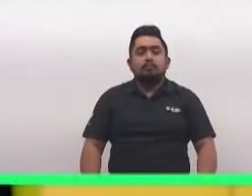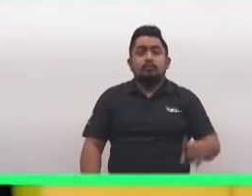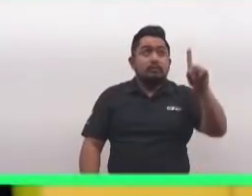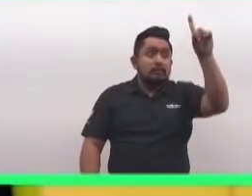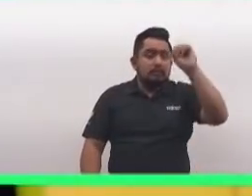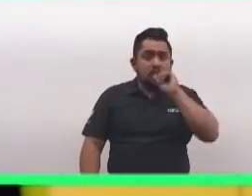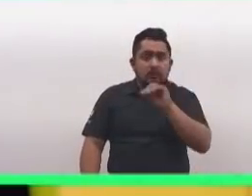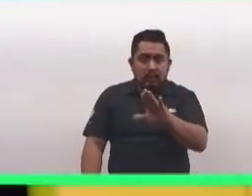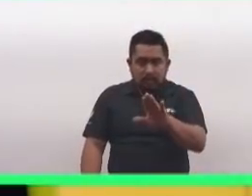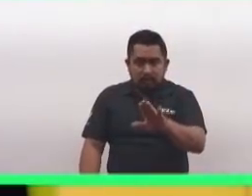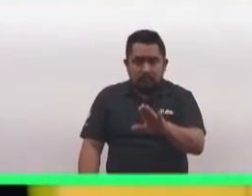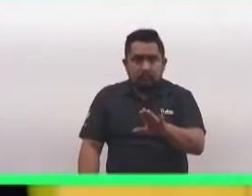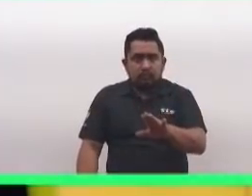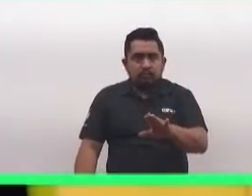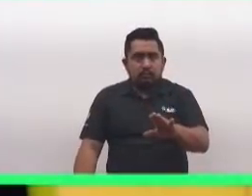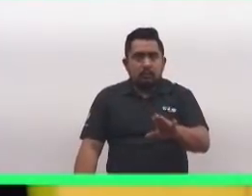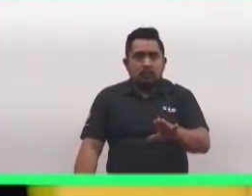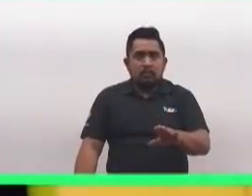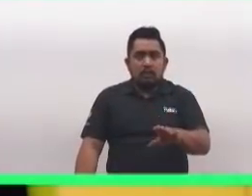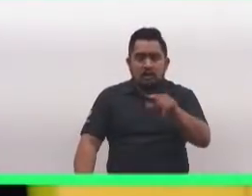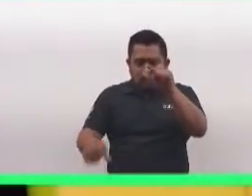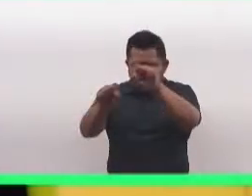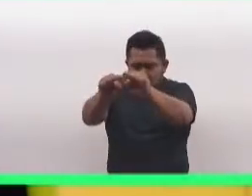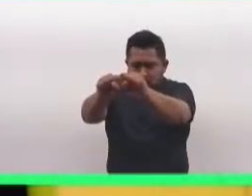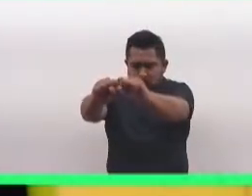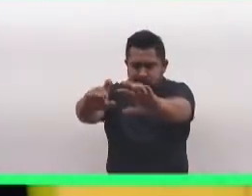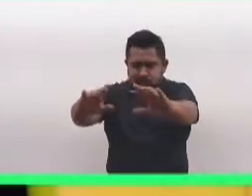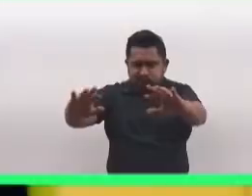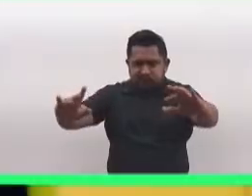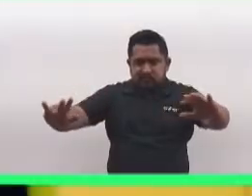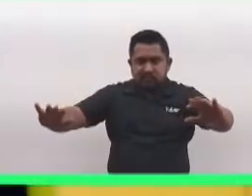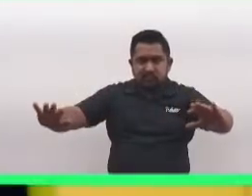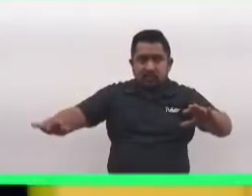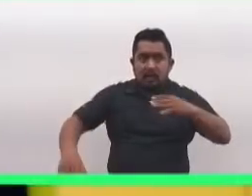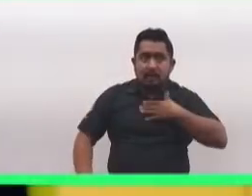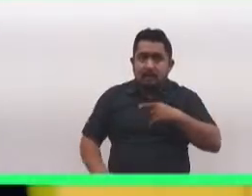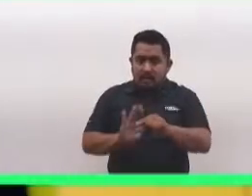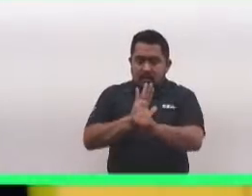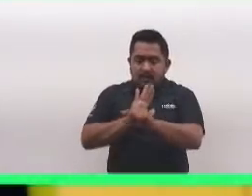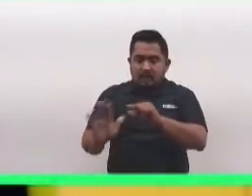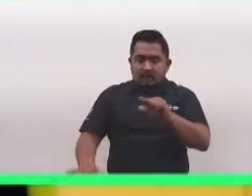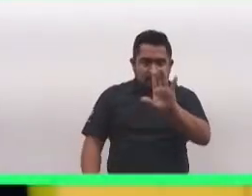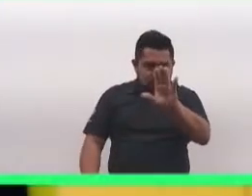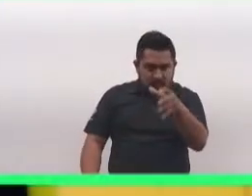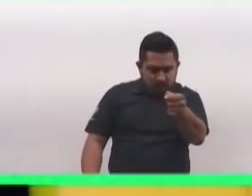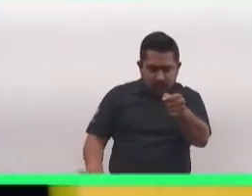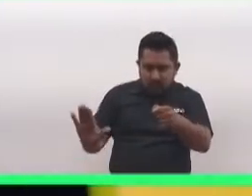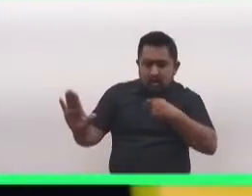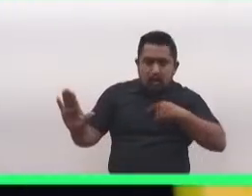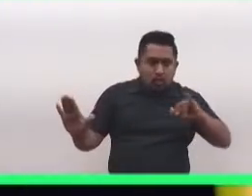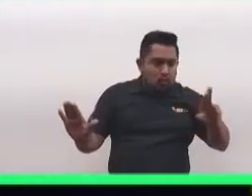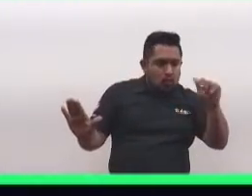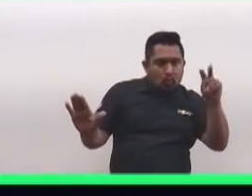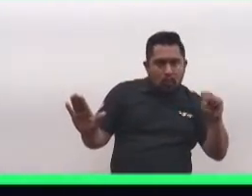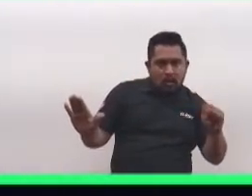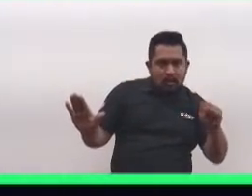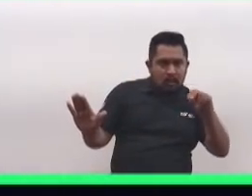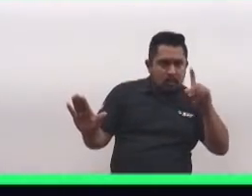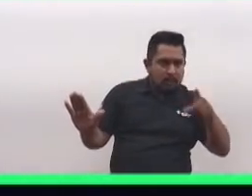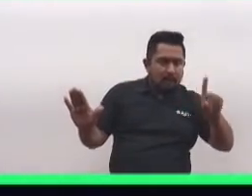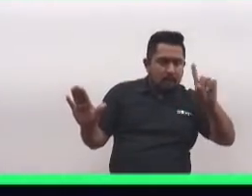aquí viene el primer palabra sea la luz que desee en ese versículo y le voy a leer yo juan 14 en él estaba la vida